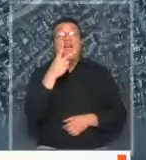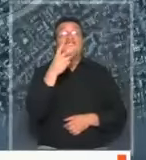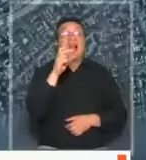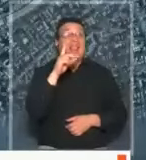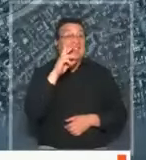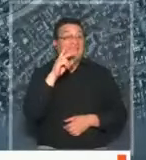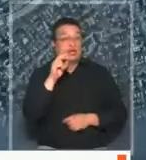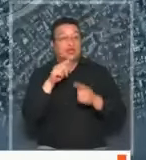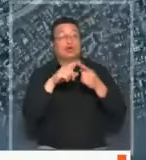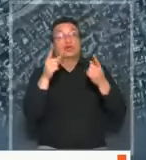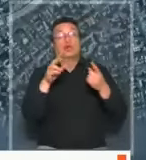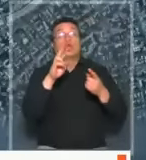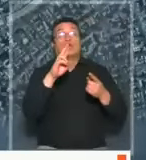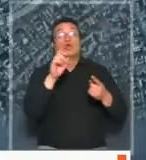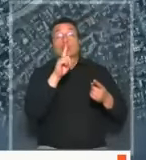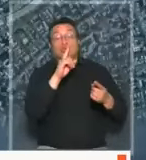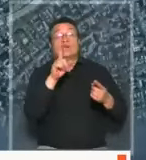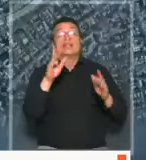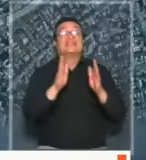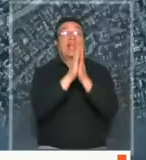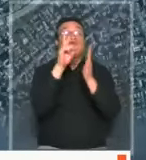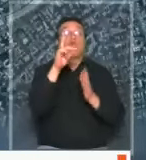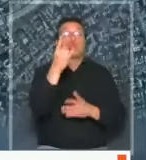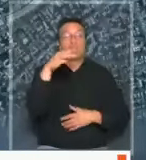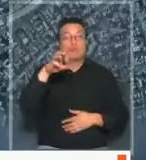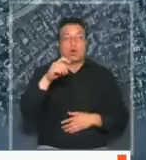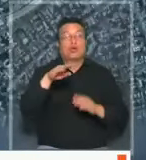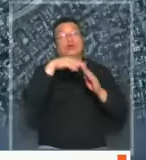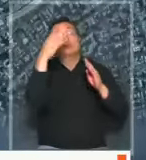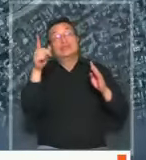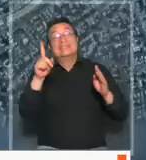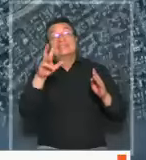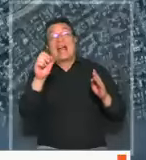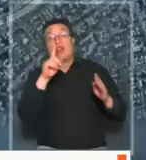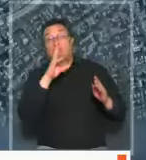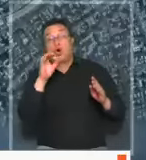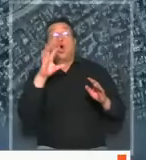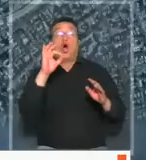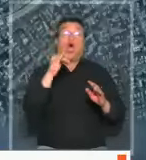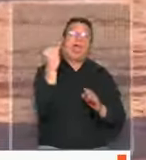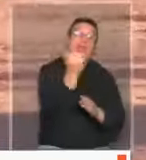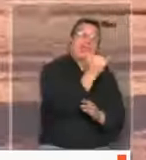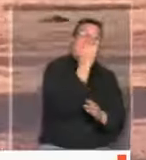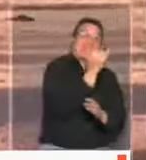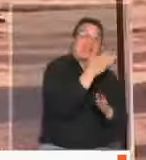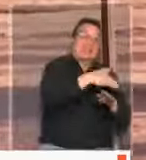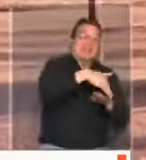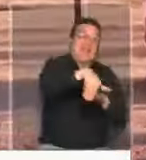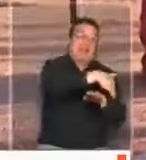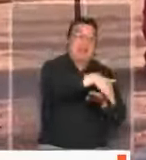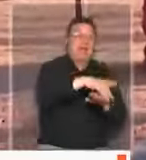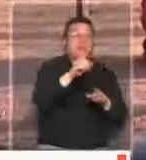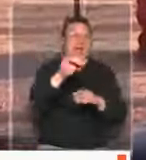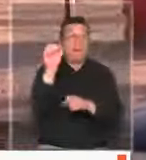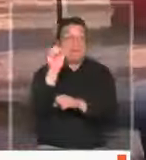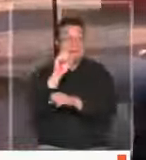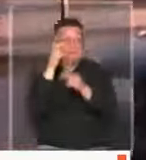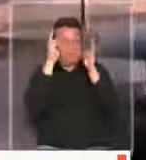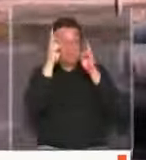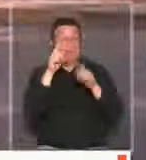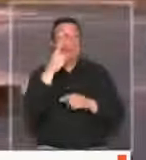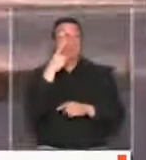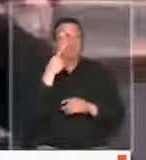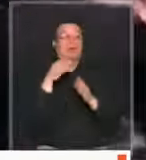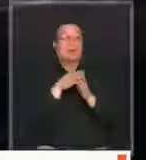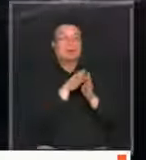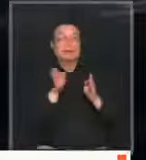y entre Urrutia y Santos Dumont. Al norte puede optar por Avenida El Salto o Avenida Independencia. Y si se moviliza en micro, debe verificar los